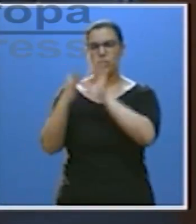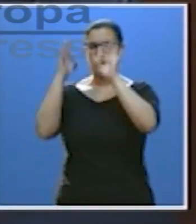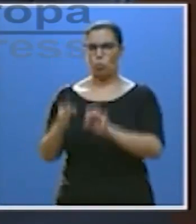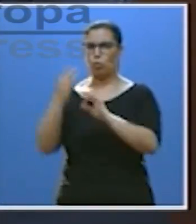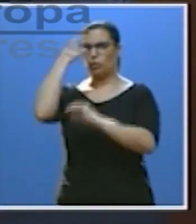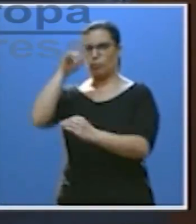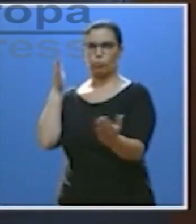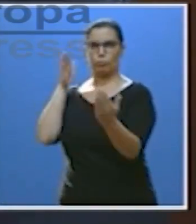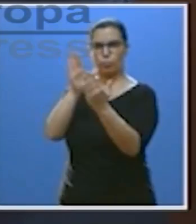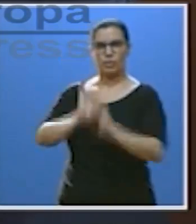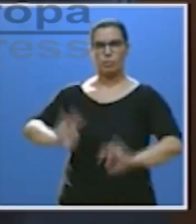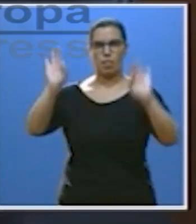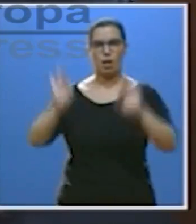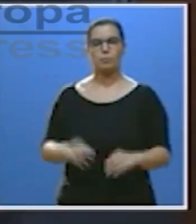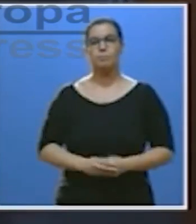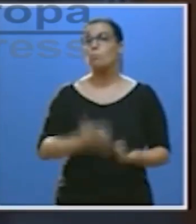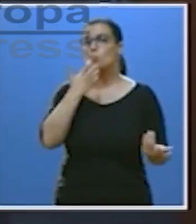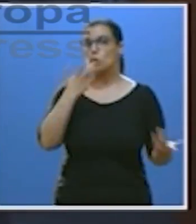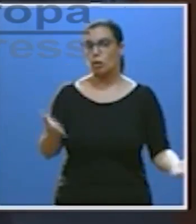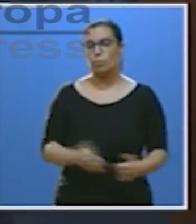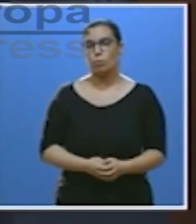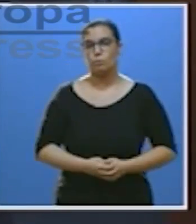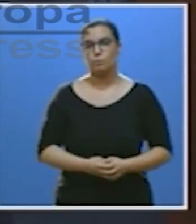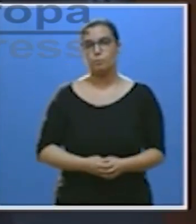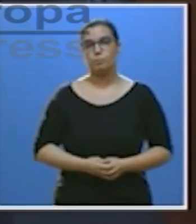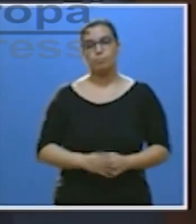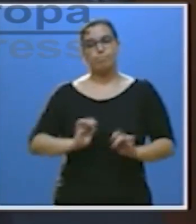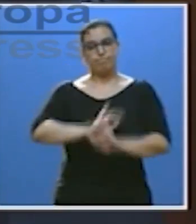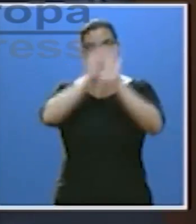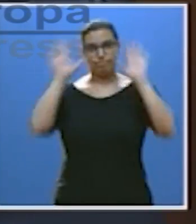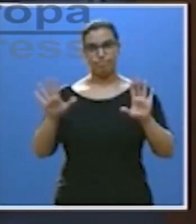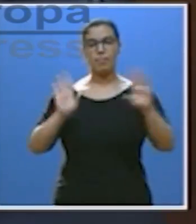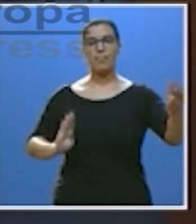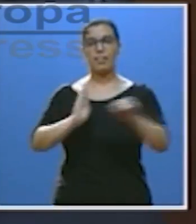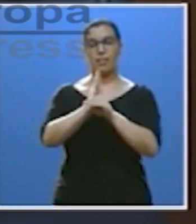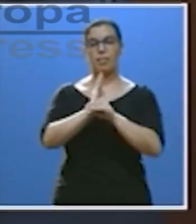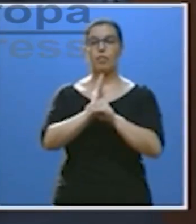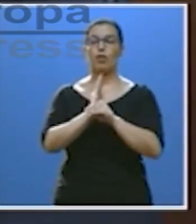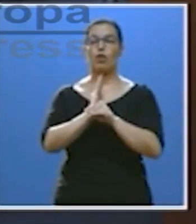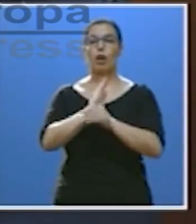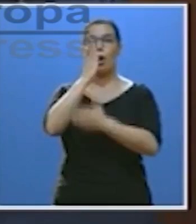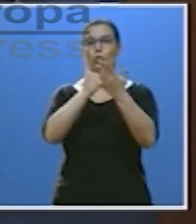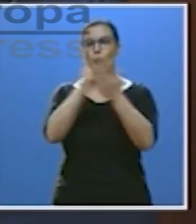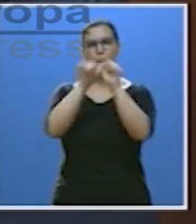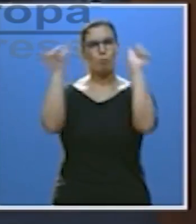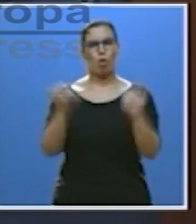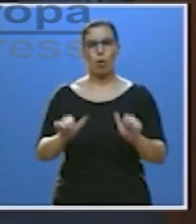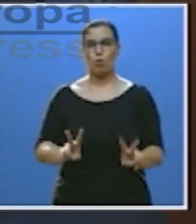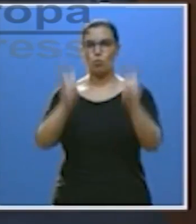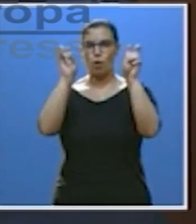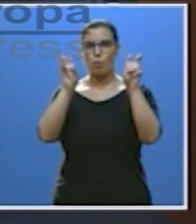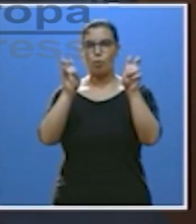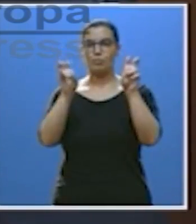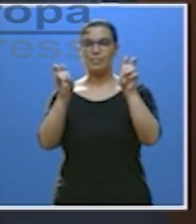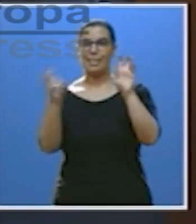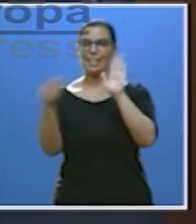afrontar especialmente. Por ejemplo, la concreción de un nuevo modelo de financiación autonómica que tenga en cuenta las singularidades